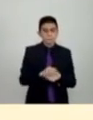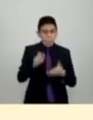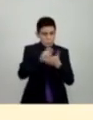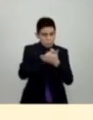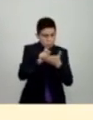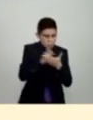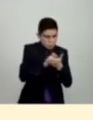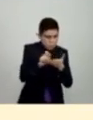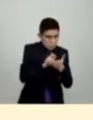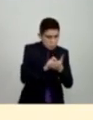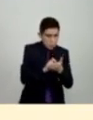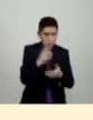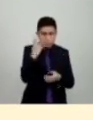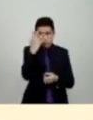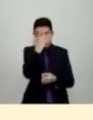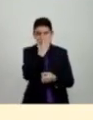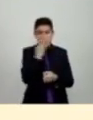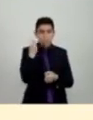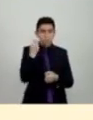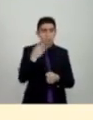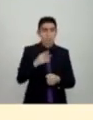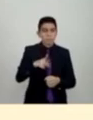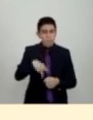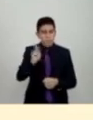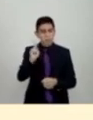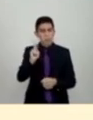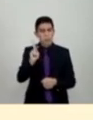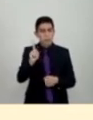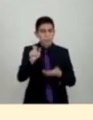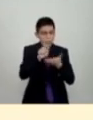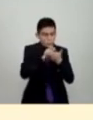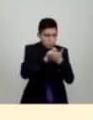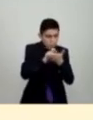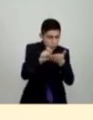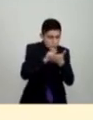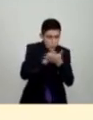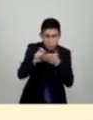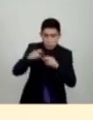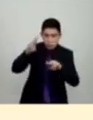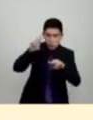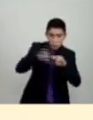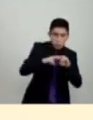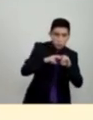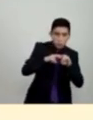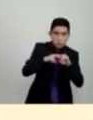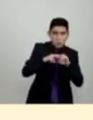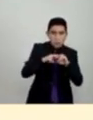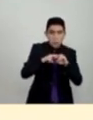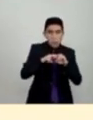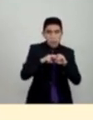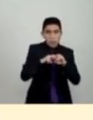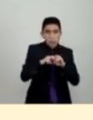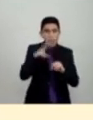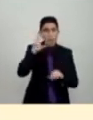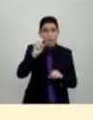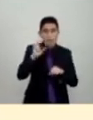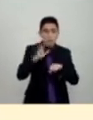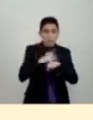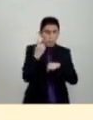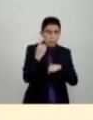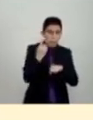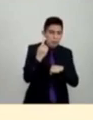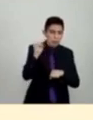escritos, pero no son buenos para estar sentados en un panel, porque ellos lo que hacen es contar historias.